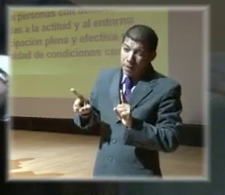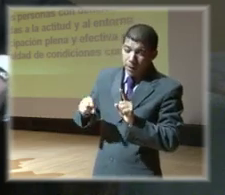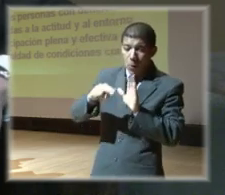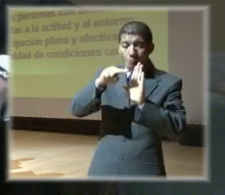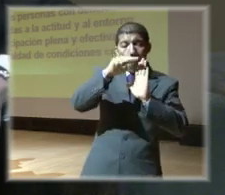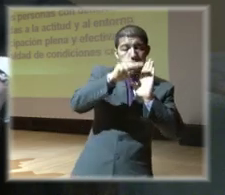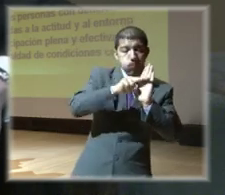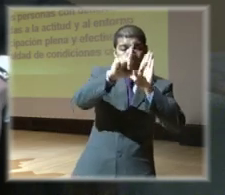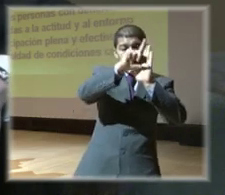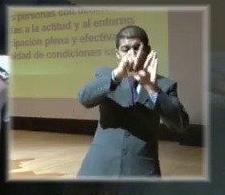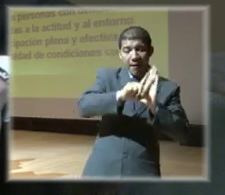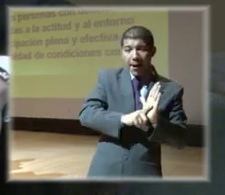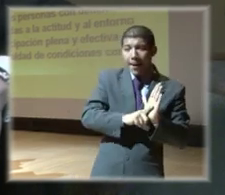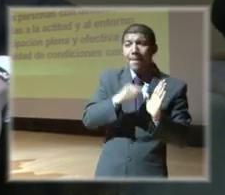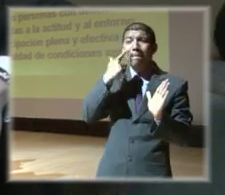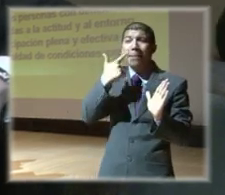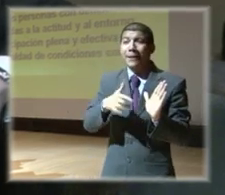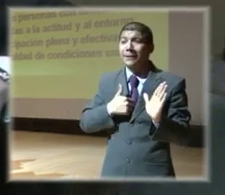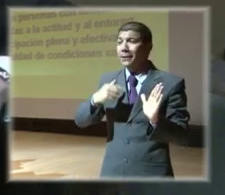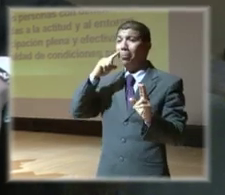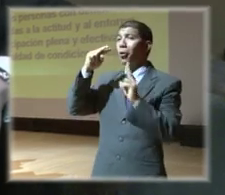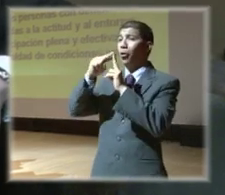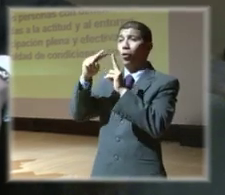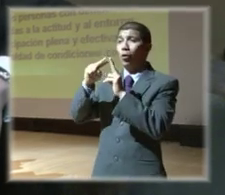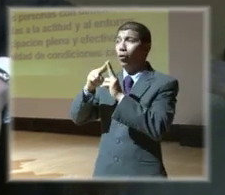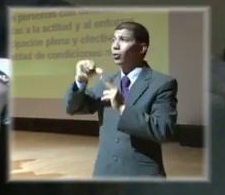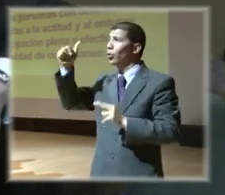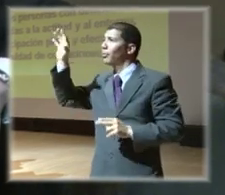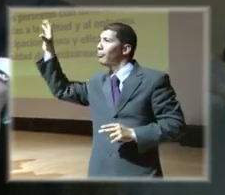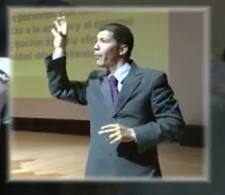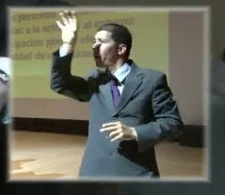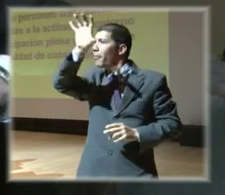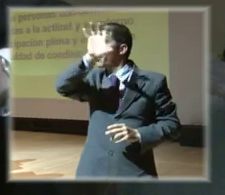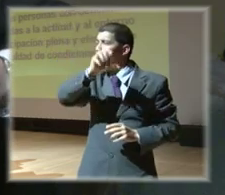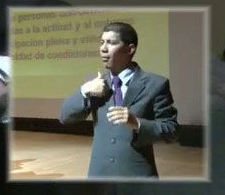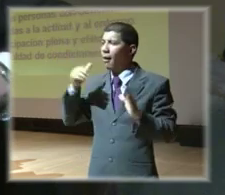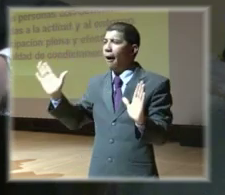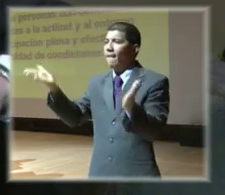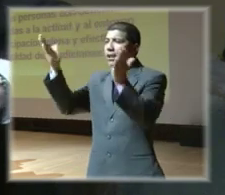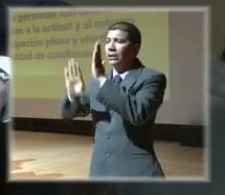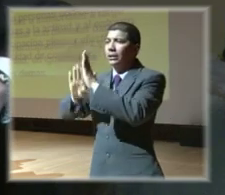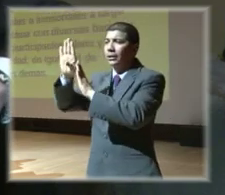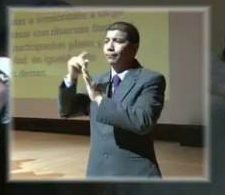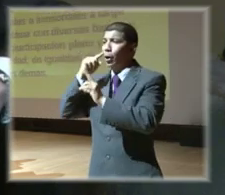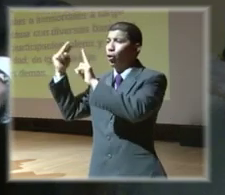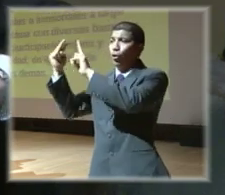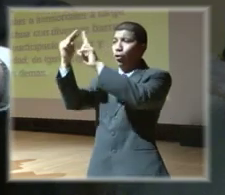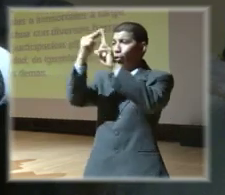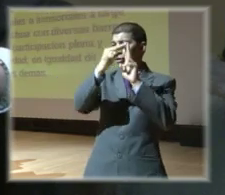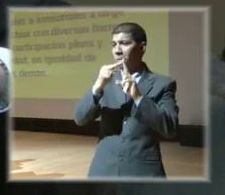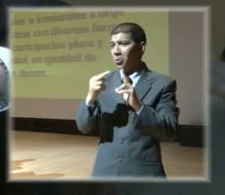desconoce esos avances que se han dado a nivel internacional. Quisiera, si me lo permiten, quisiera